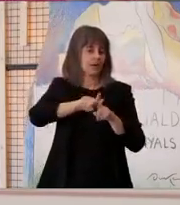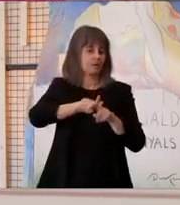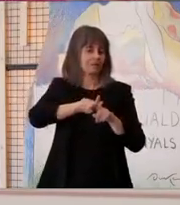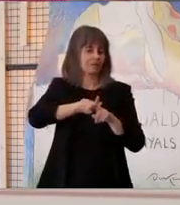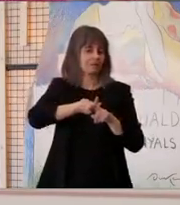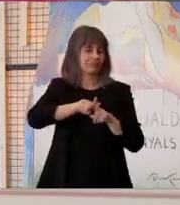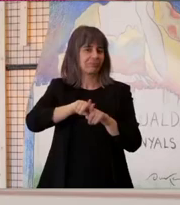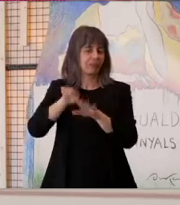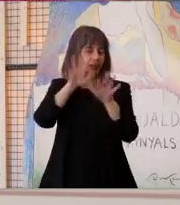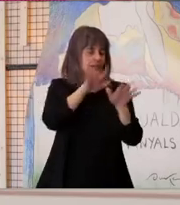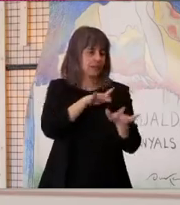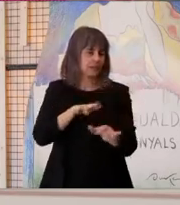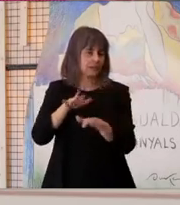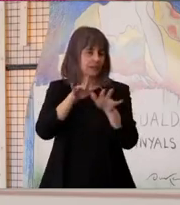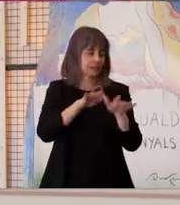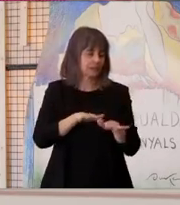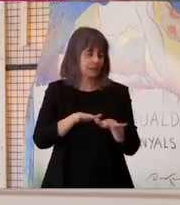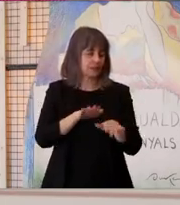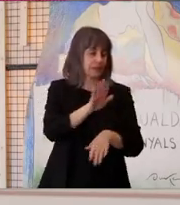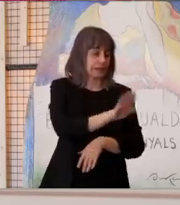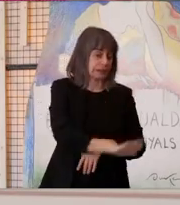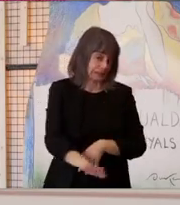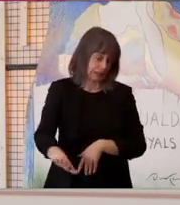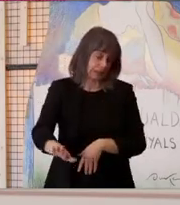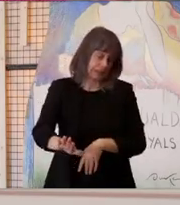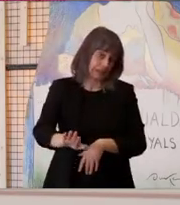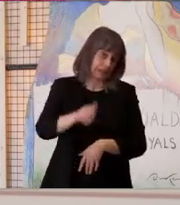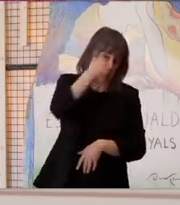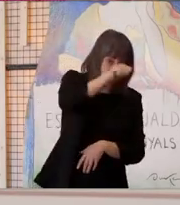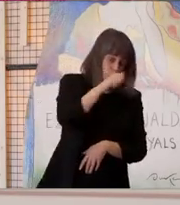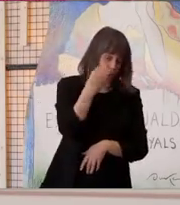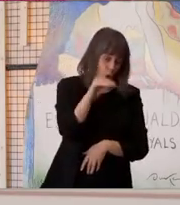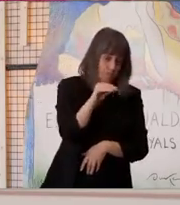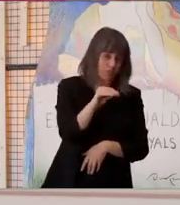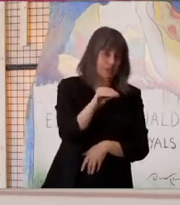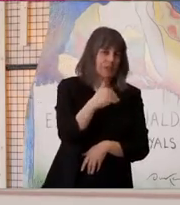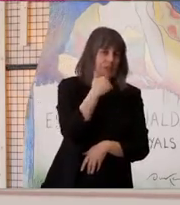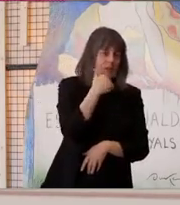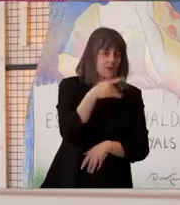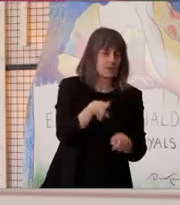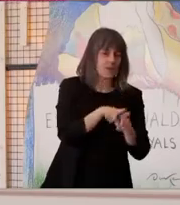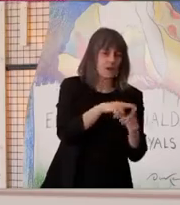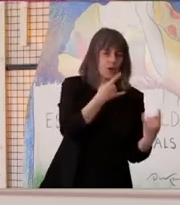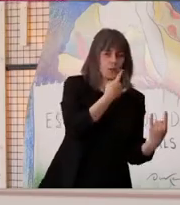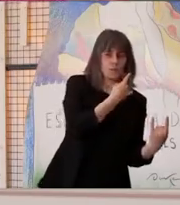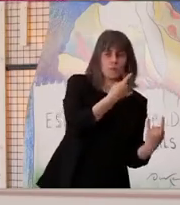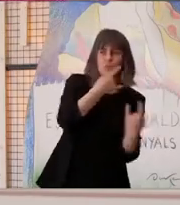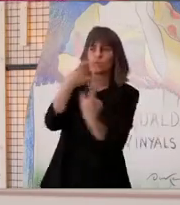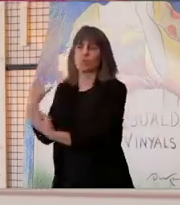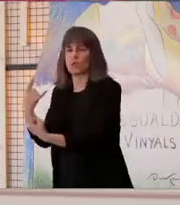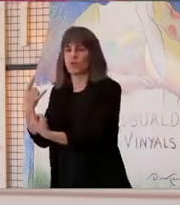de los chicos jóvenes se sientan atraídos por ese discurso